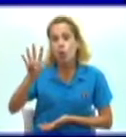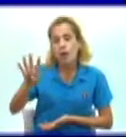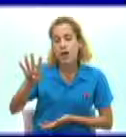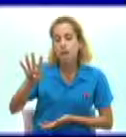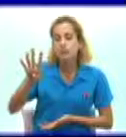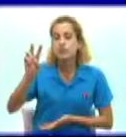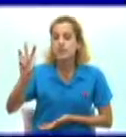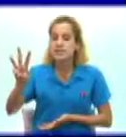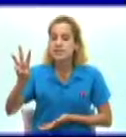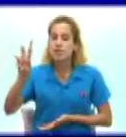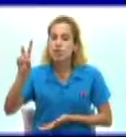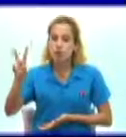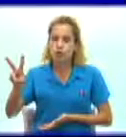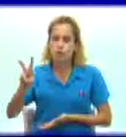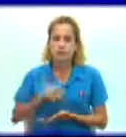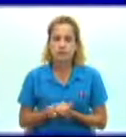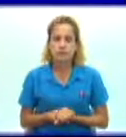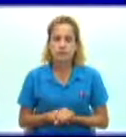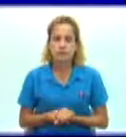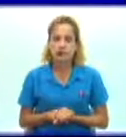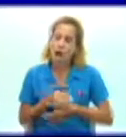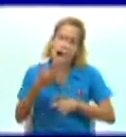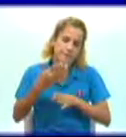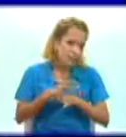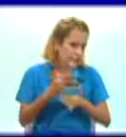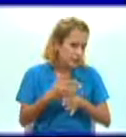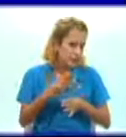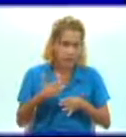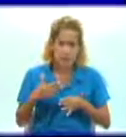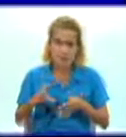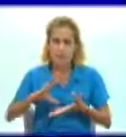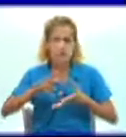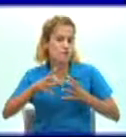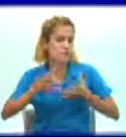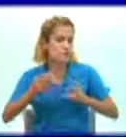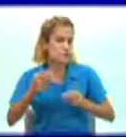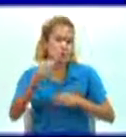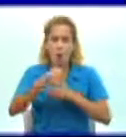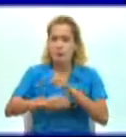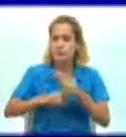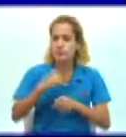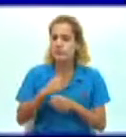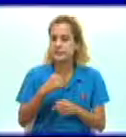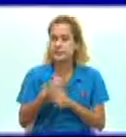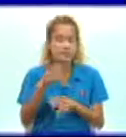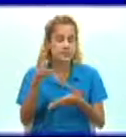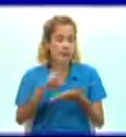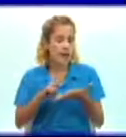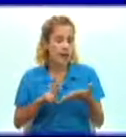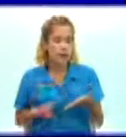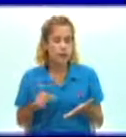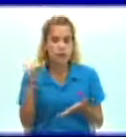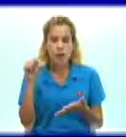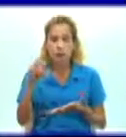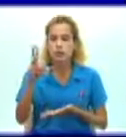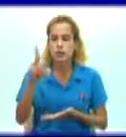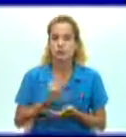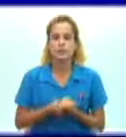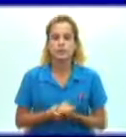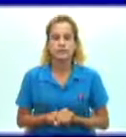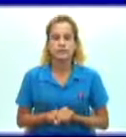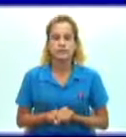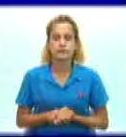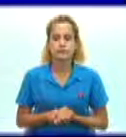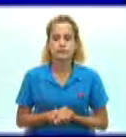5,0432. Es decir, hemos visto varias maneras que pueden estar utilizando para darle lectura a estos números. Y